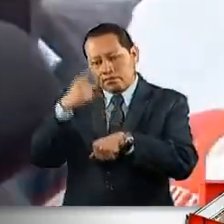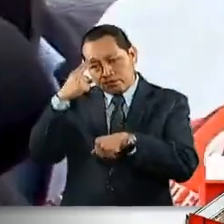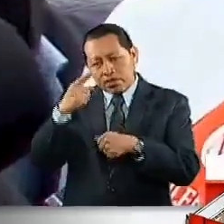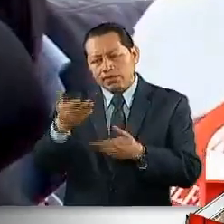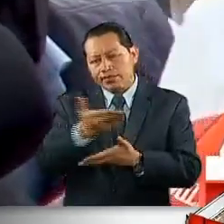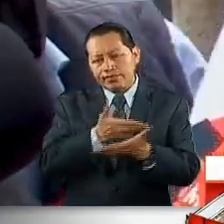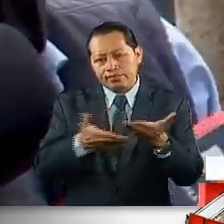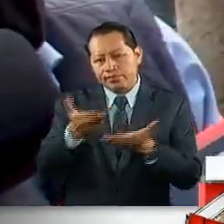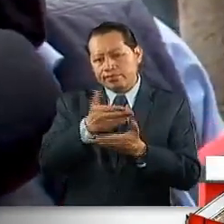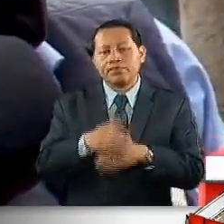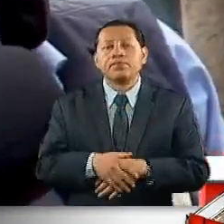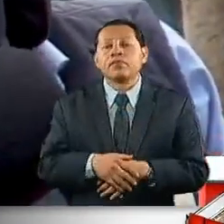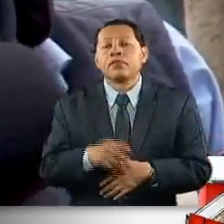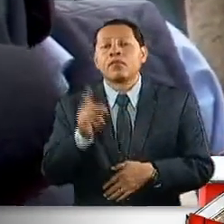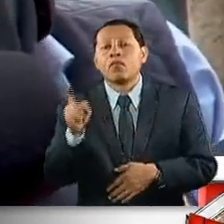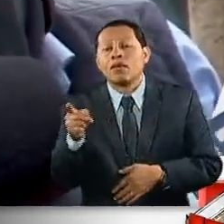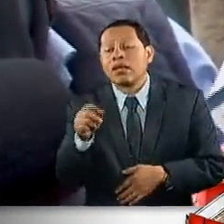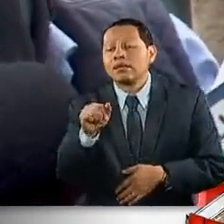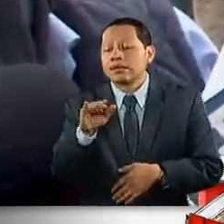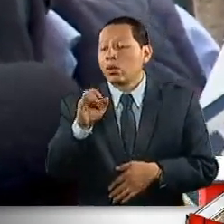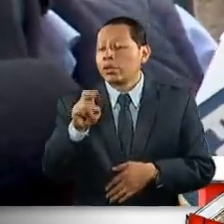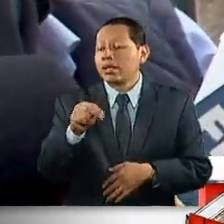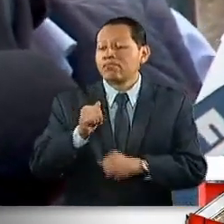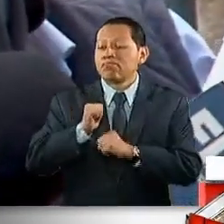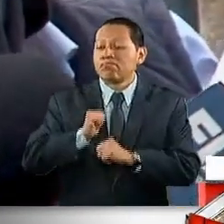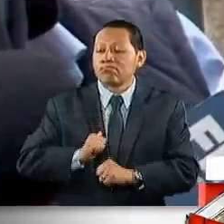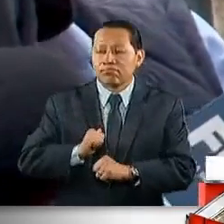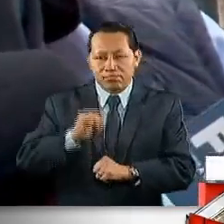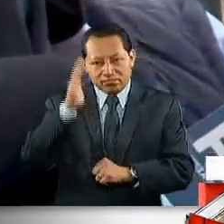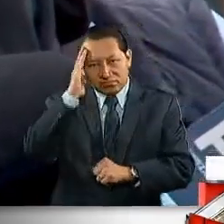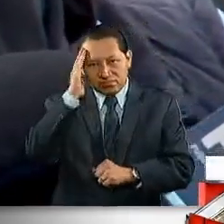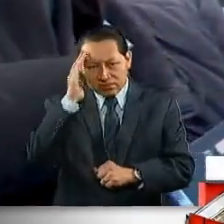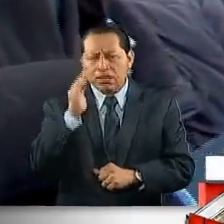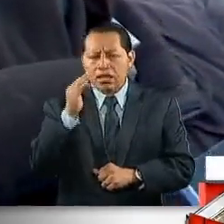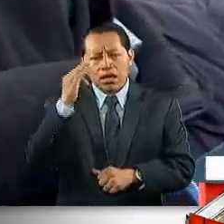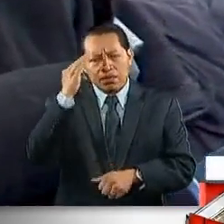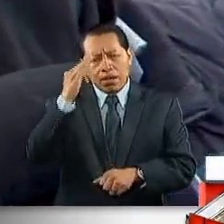Los ministros de la Corte tienen el tiempo suficiente para